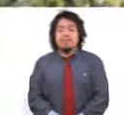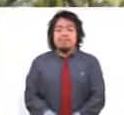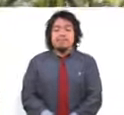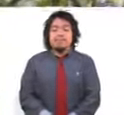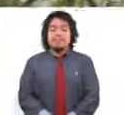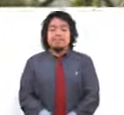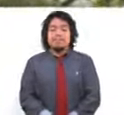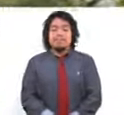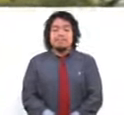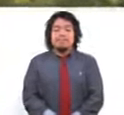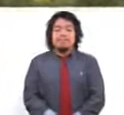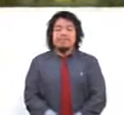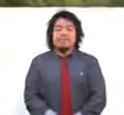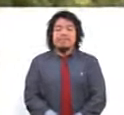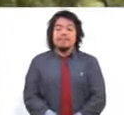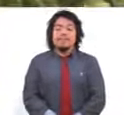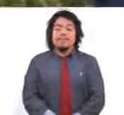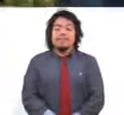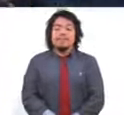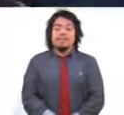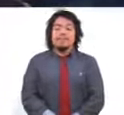Ok.